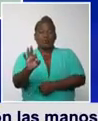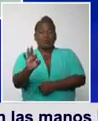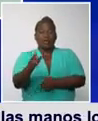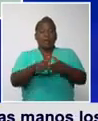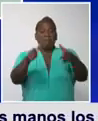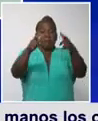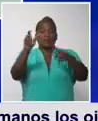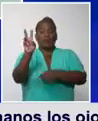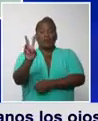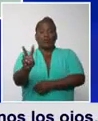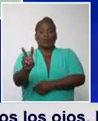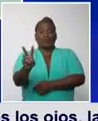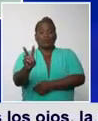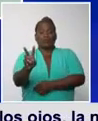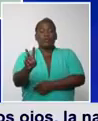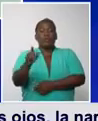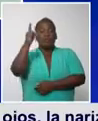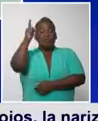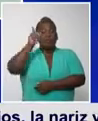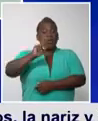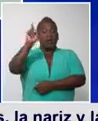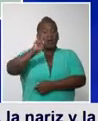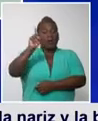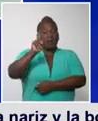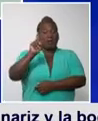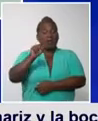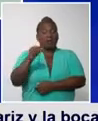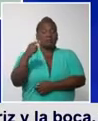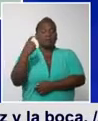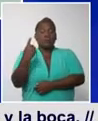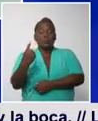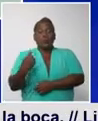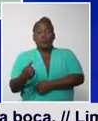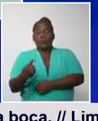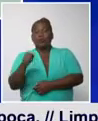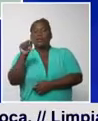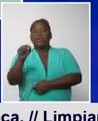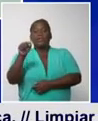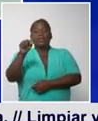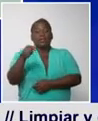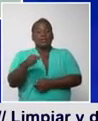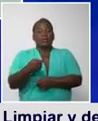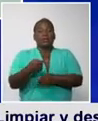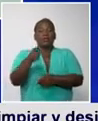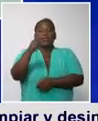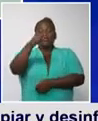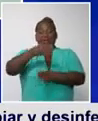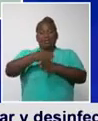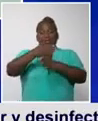2, y Guayarriba y Jiguaní con 1 cada uno. Santiago de Cuba